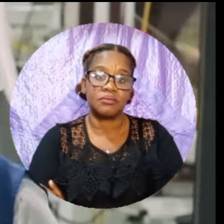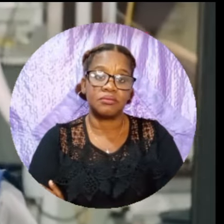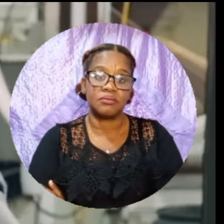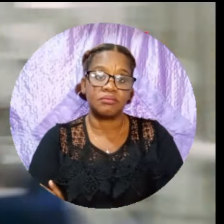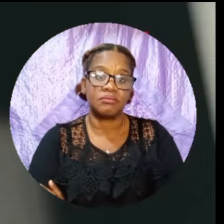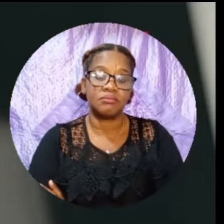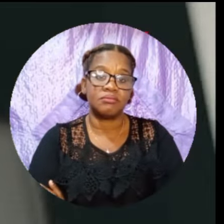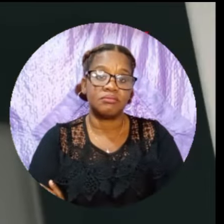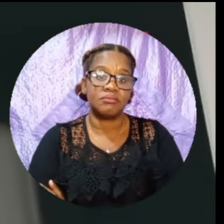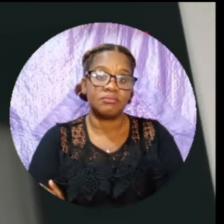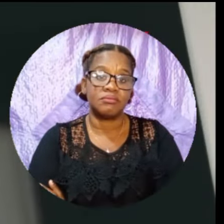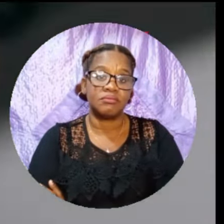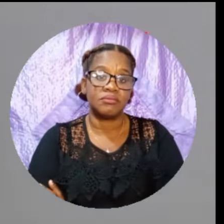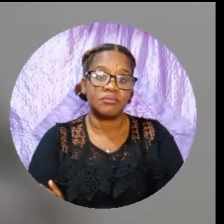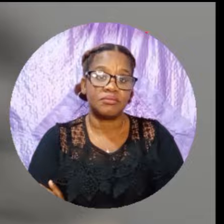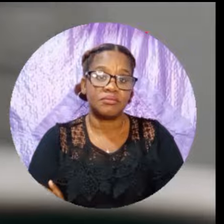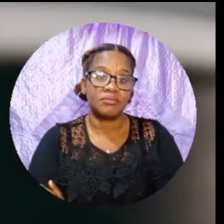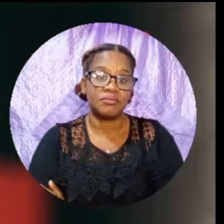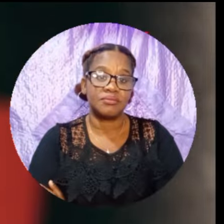decir.